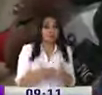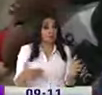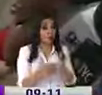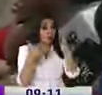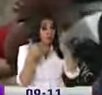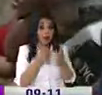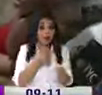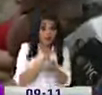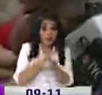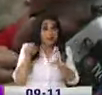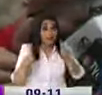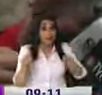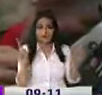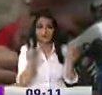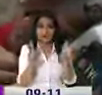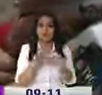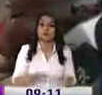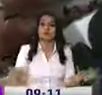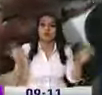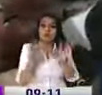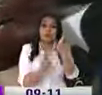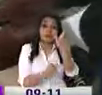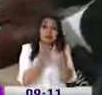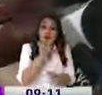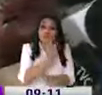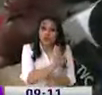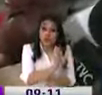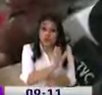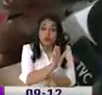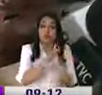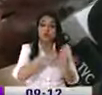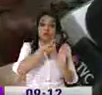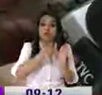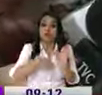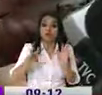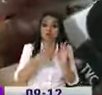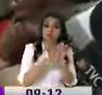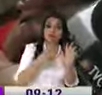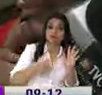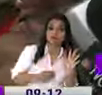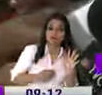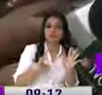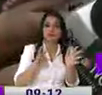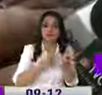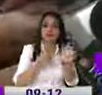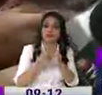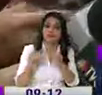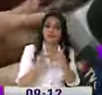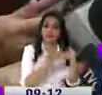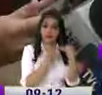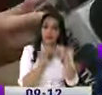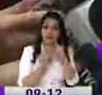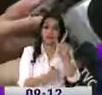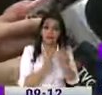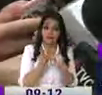contra a favor, el tema es reivindicar el espíritu de Montecristi que fortalece mecanismos para consolidar el poder popular.